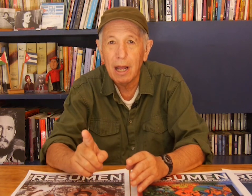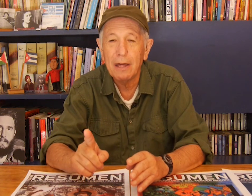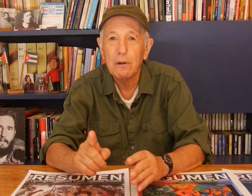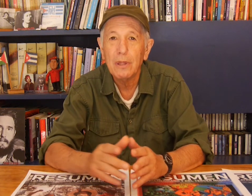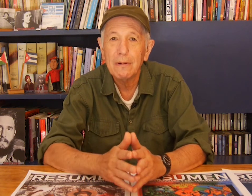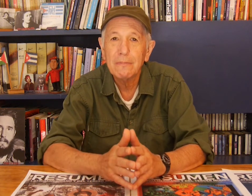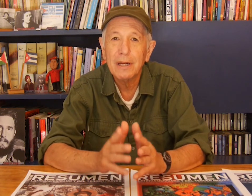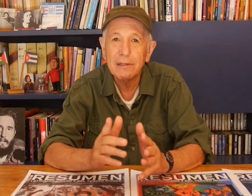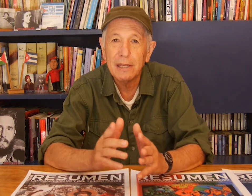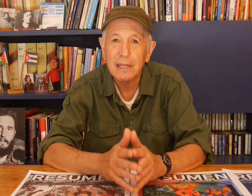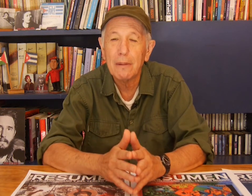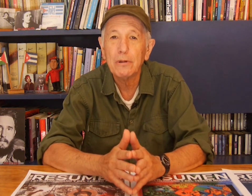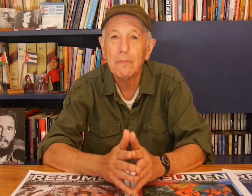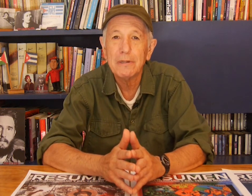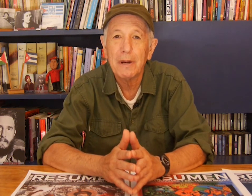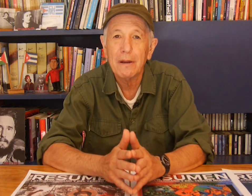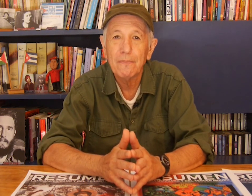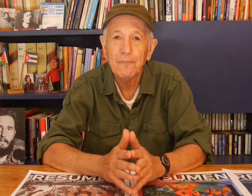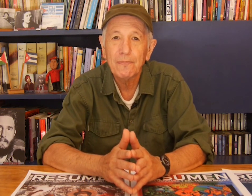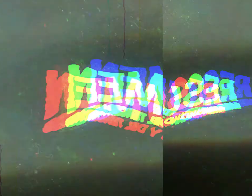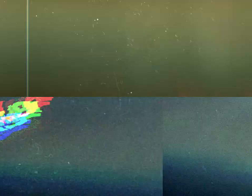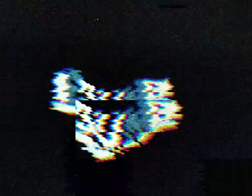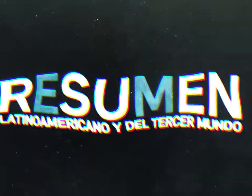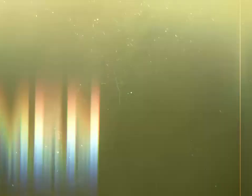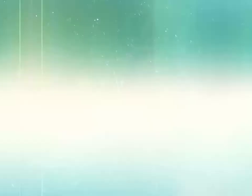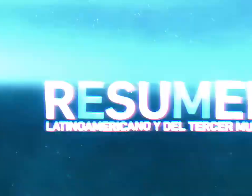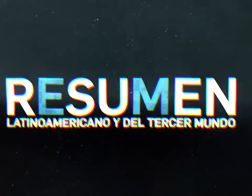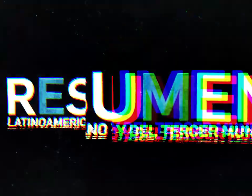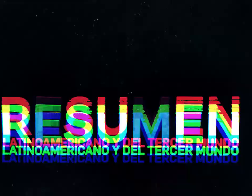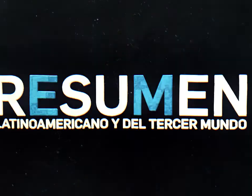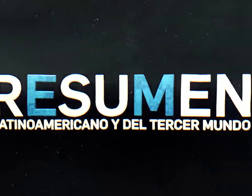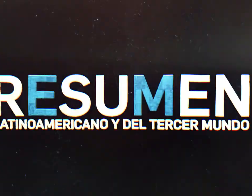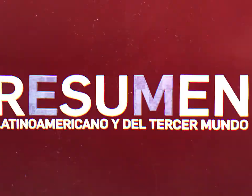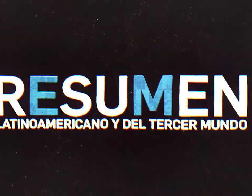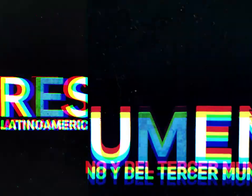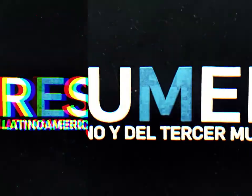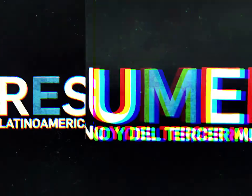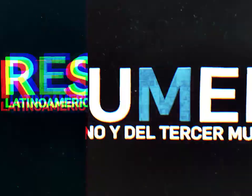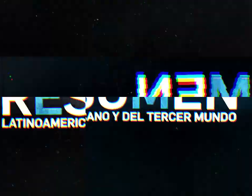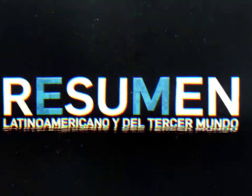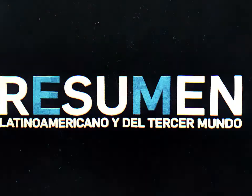no a la deuda. Gracias, hasta la próxima semana.